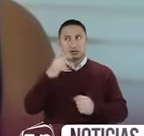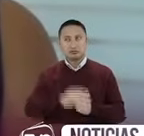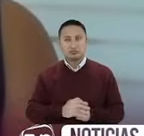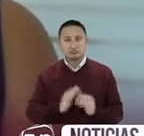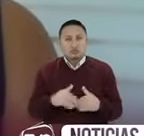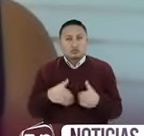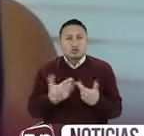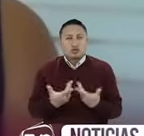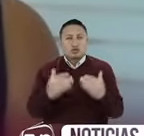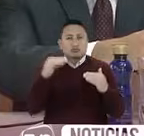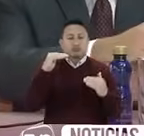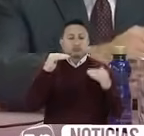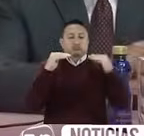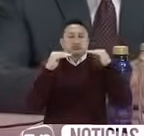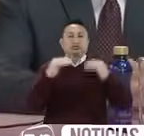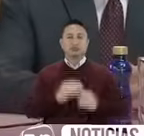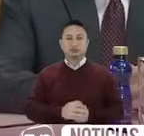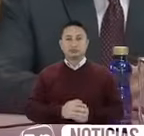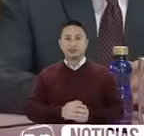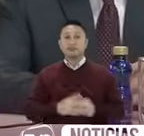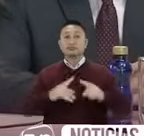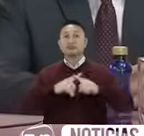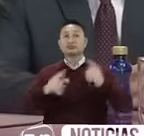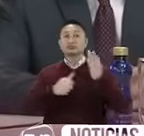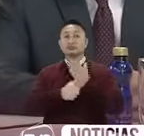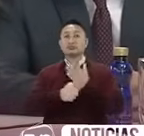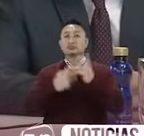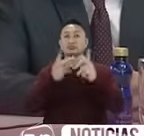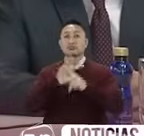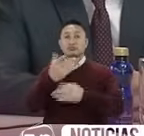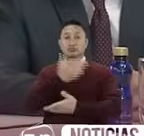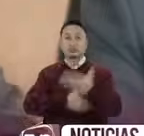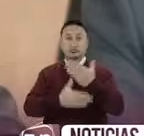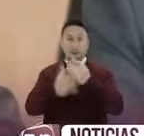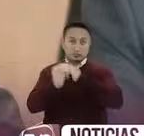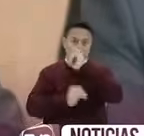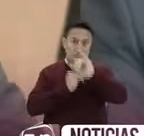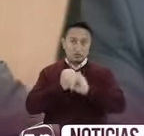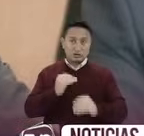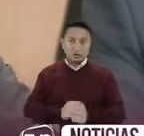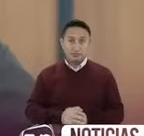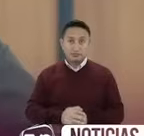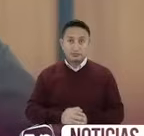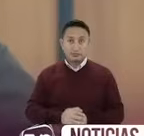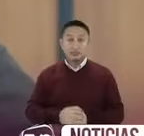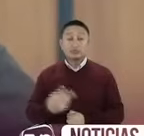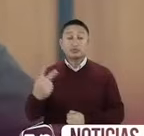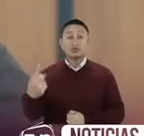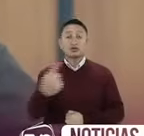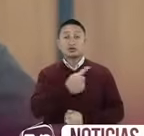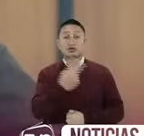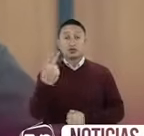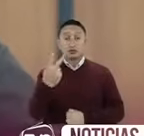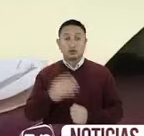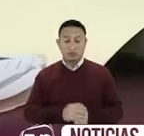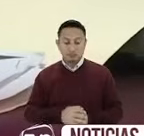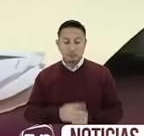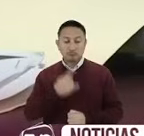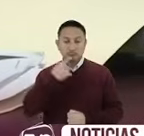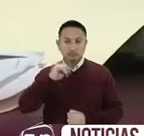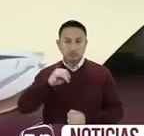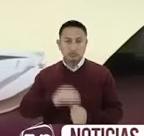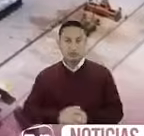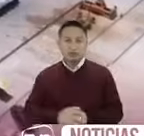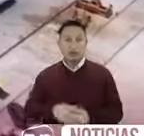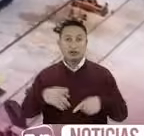estándares. Los exministros de Producción y Comercio Exterior, Daniel Egarda y Julio José Prado, creen que con este tratado